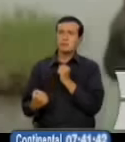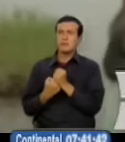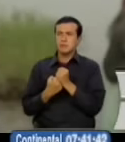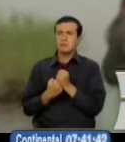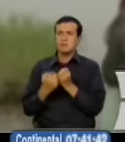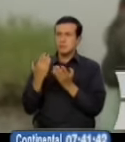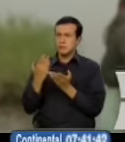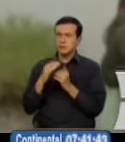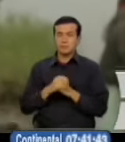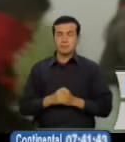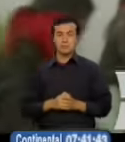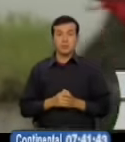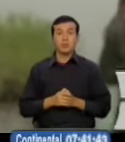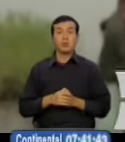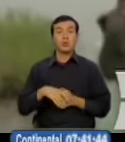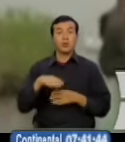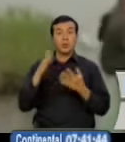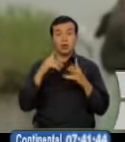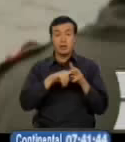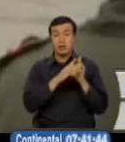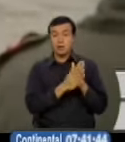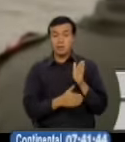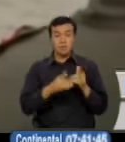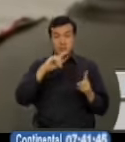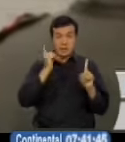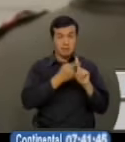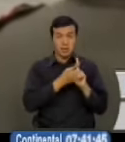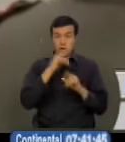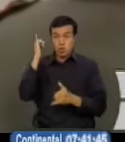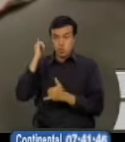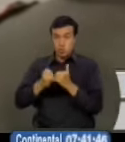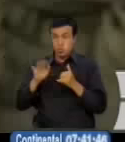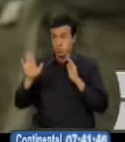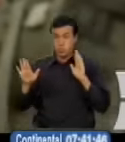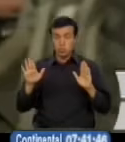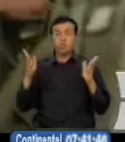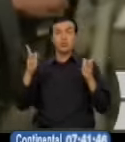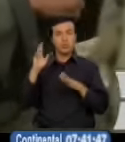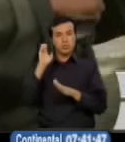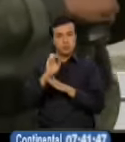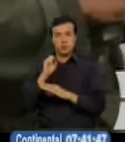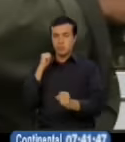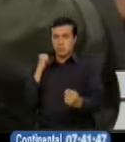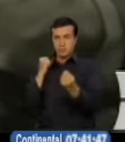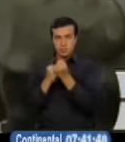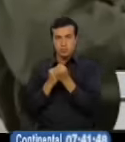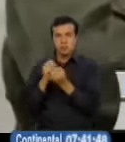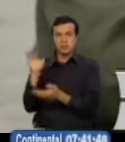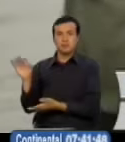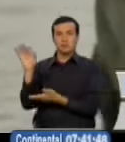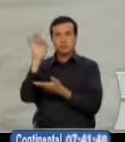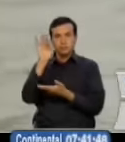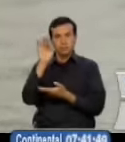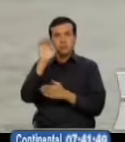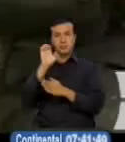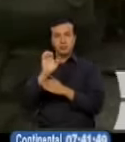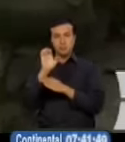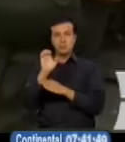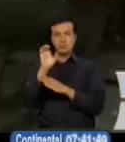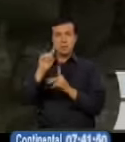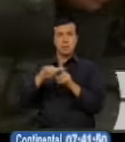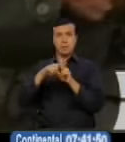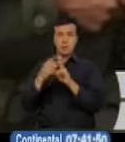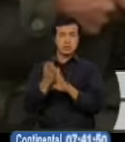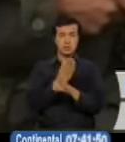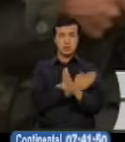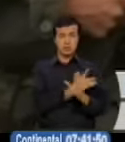anfitriones. El acuerdo es que al menos la mesa inicial y la final se desarrollen en Ecuador, con el acompañamiento de la representación ecuatoriana que desde el